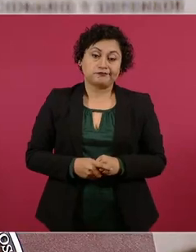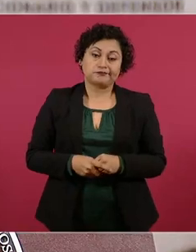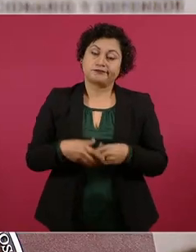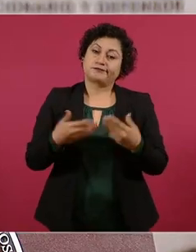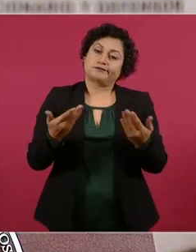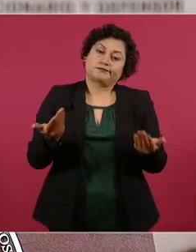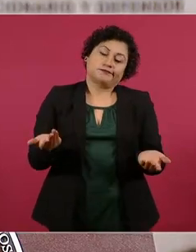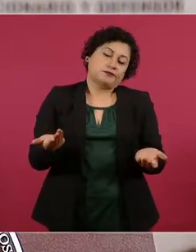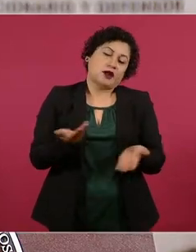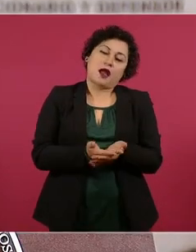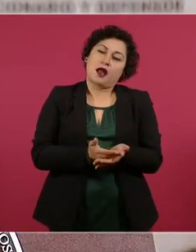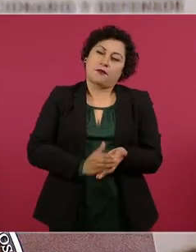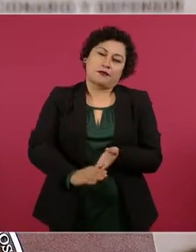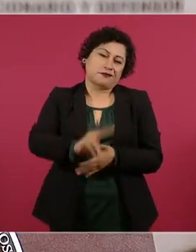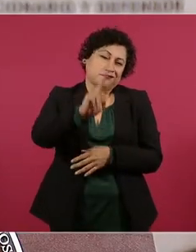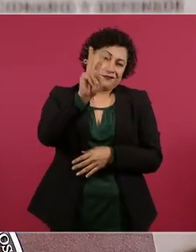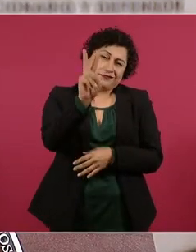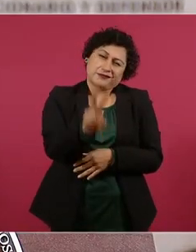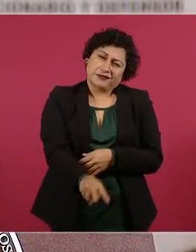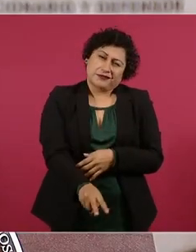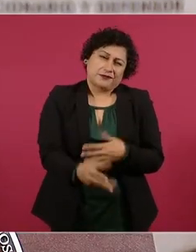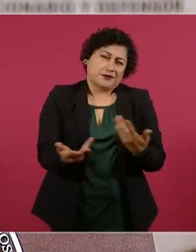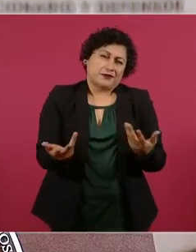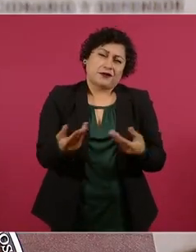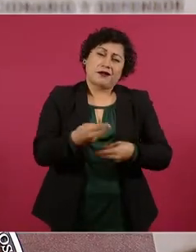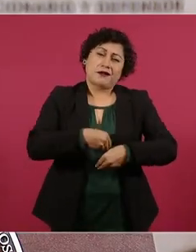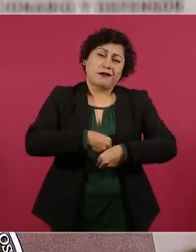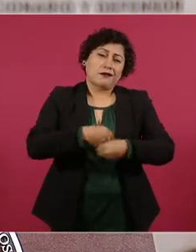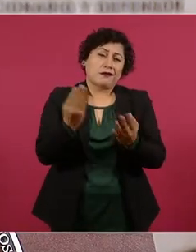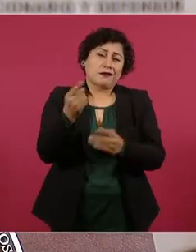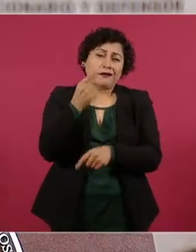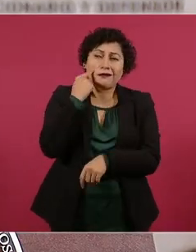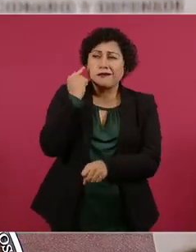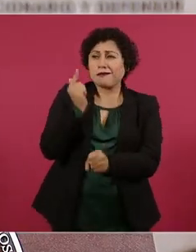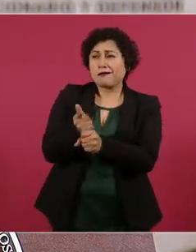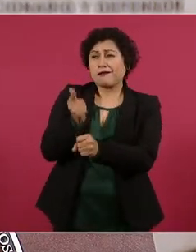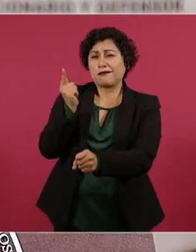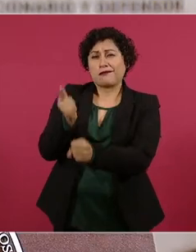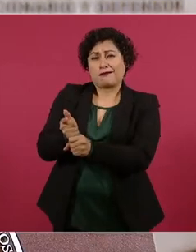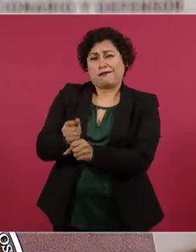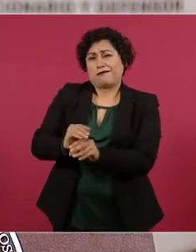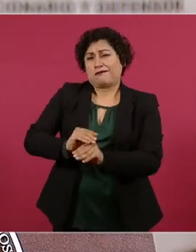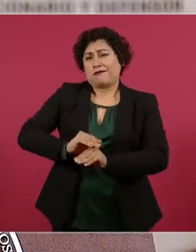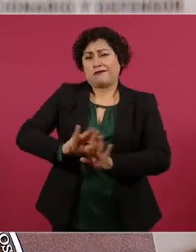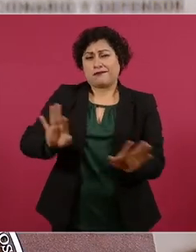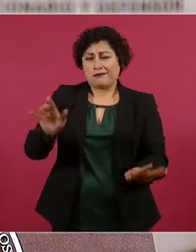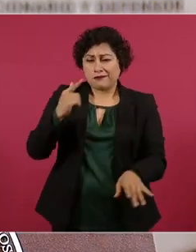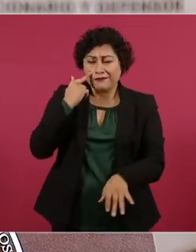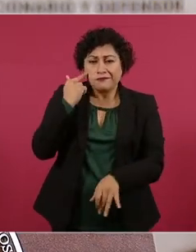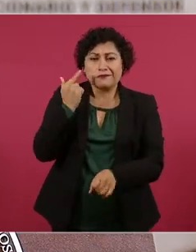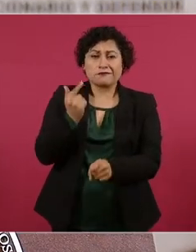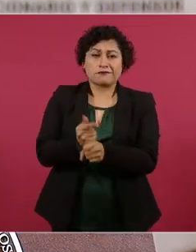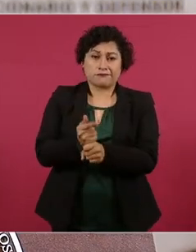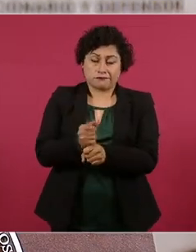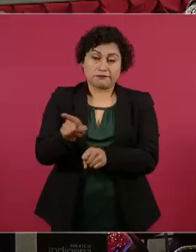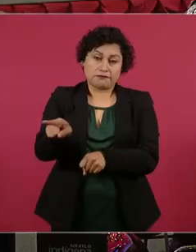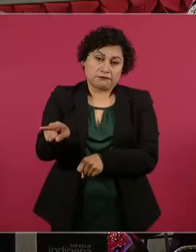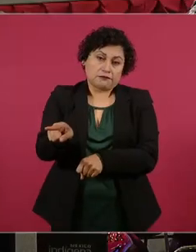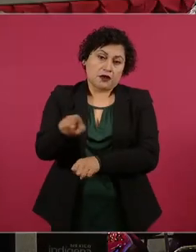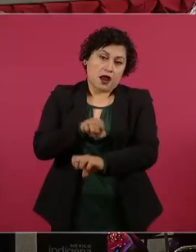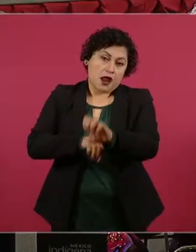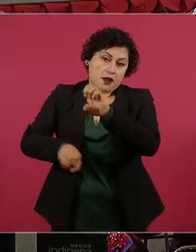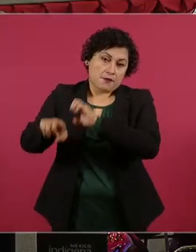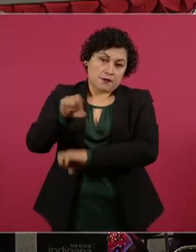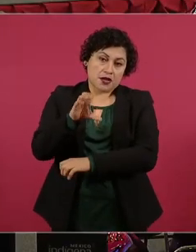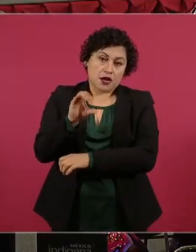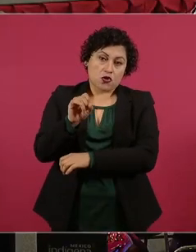Además, hay que decirlo, son muy obvios. Control Center, es decir, cuentas automatizadas,